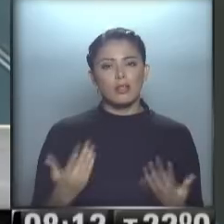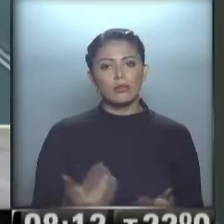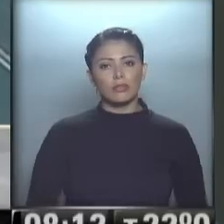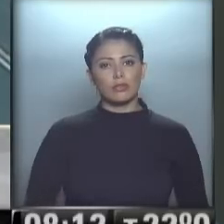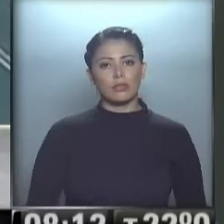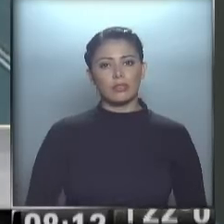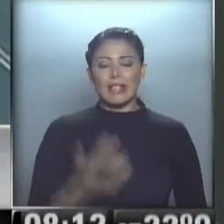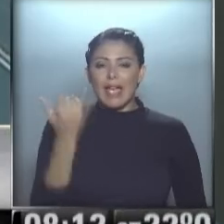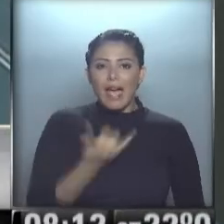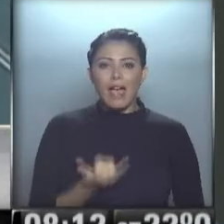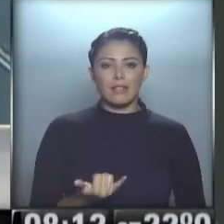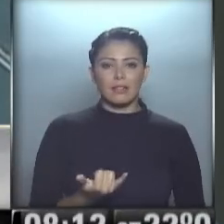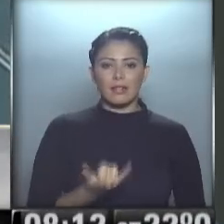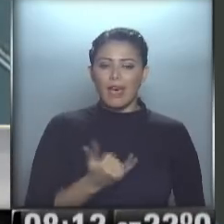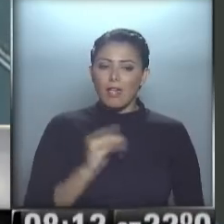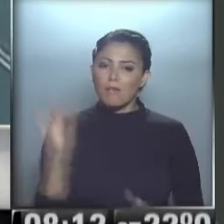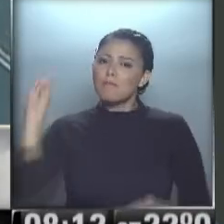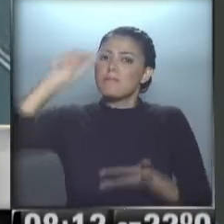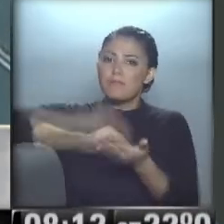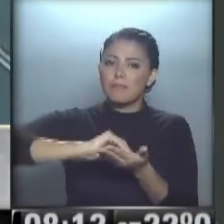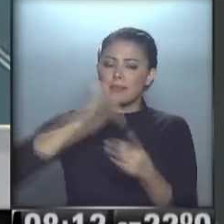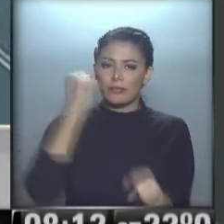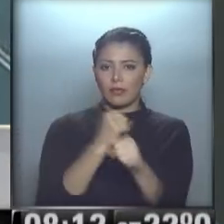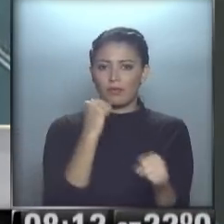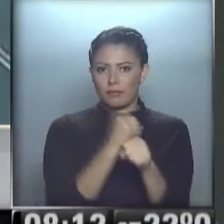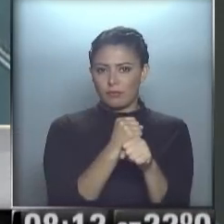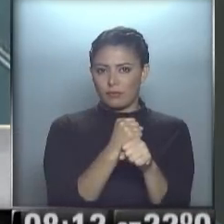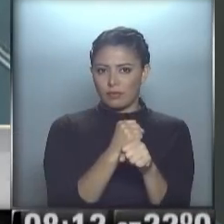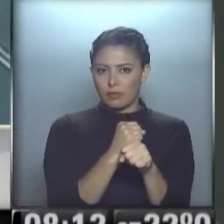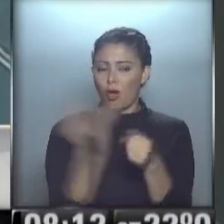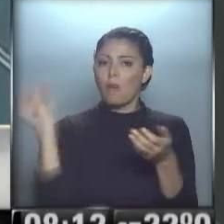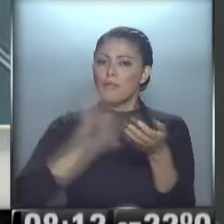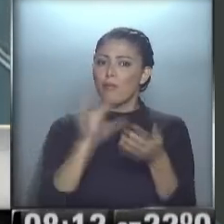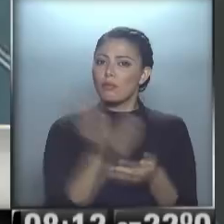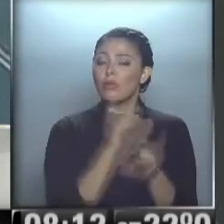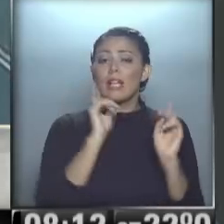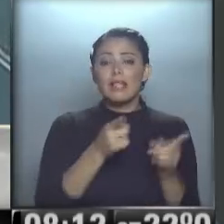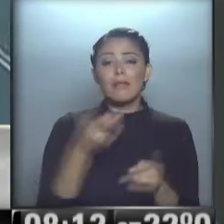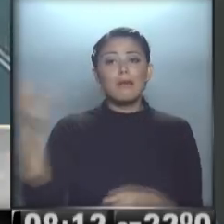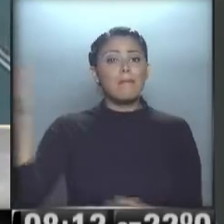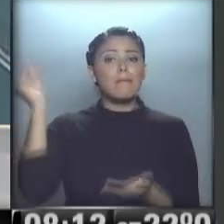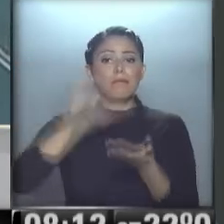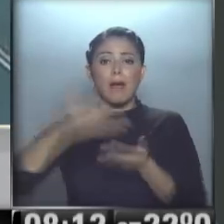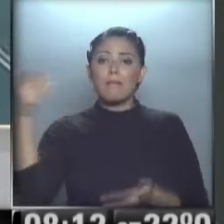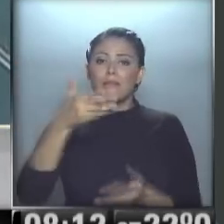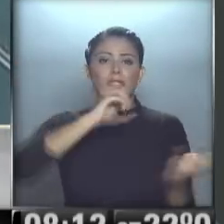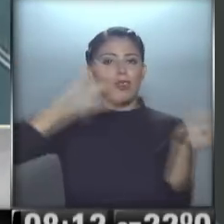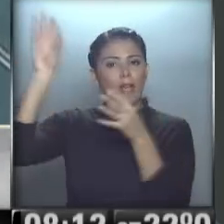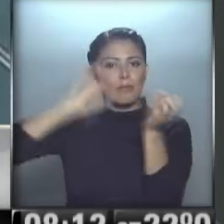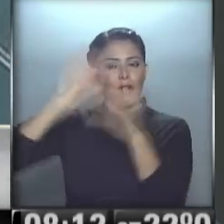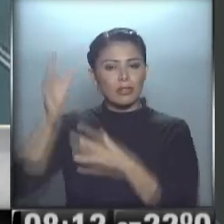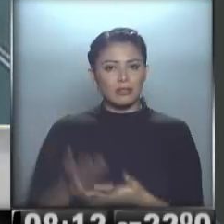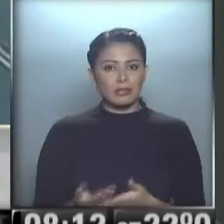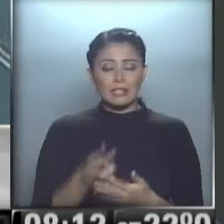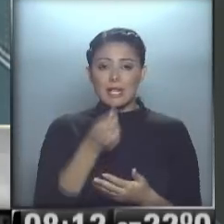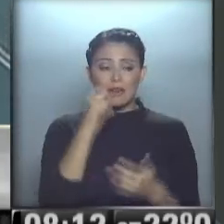un significativo incremento de la actividad también de pedidos de exportaciones Y eso genera